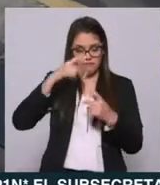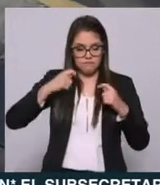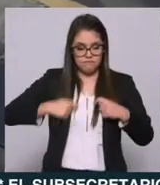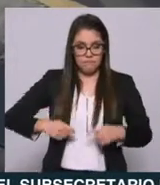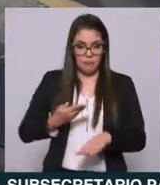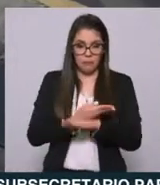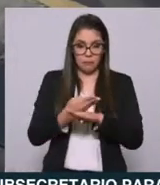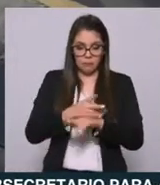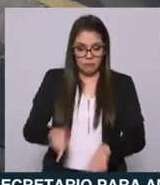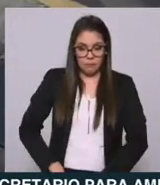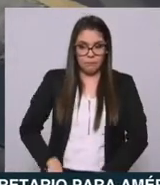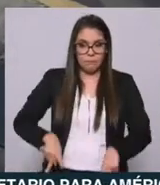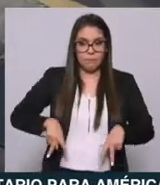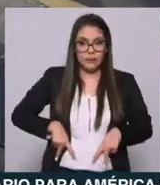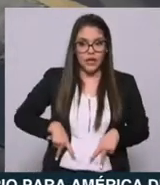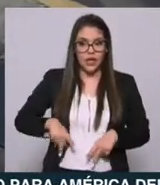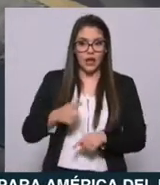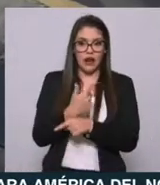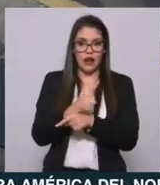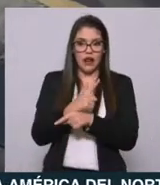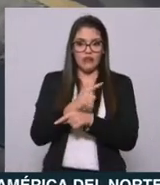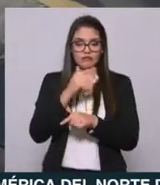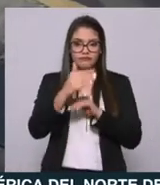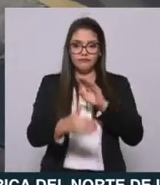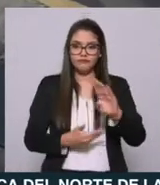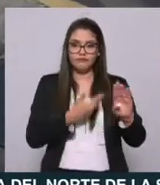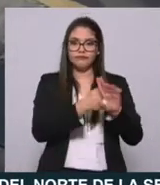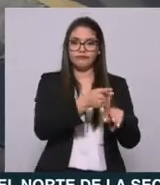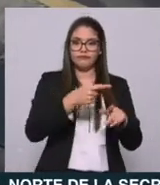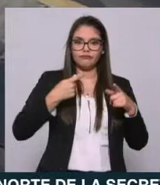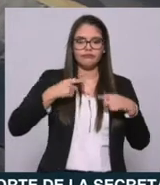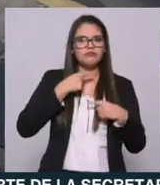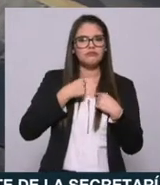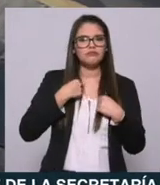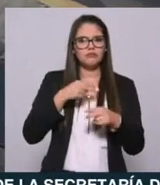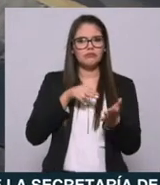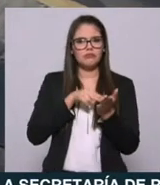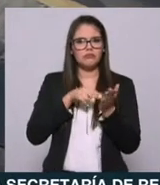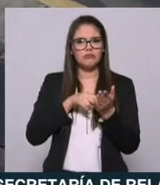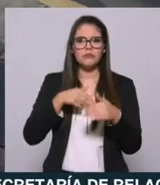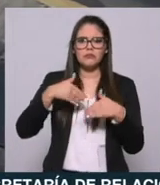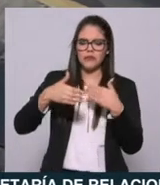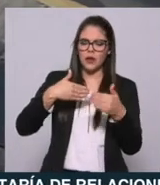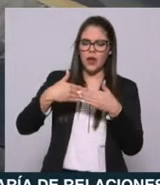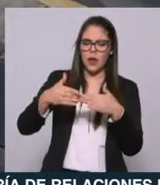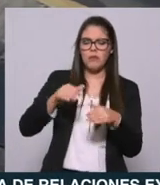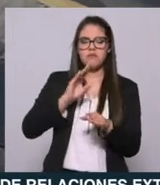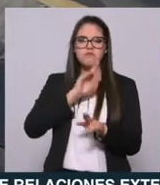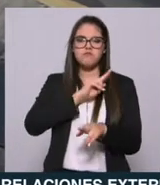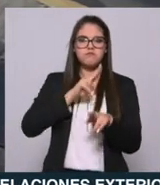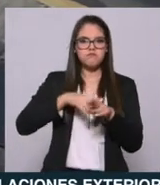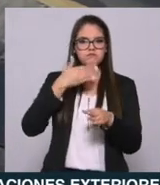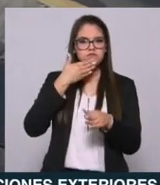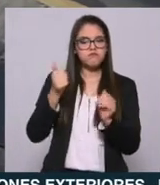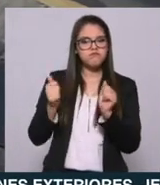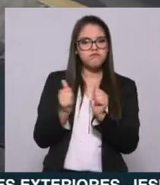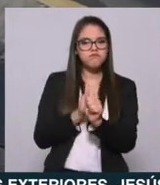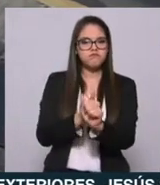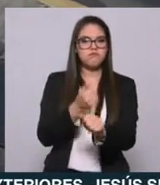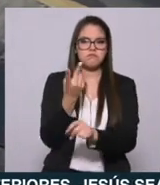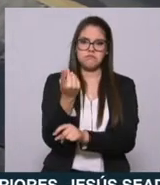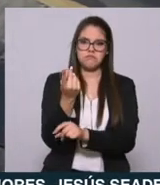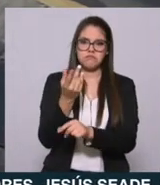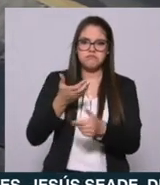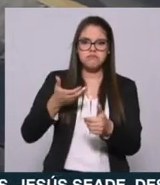gris interceptó al joven de camisa negra que iba caminando por la banqueta en compañía de su mascota, por la calle 151 y